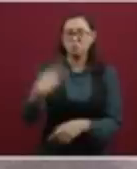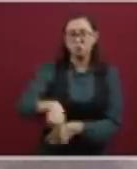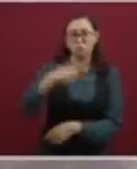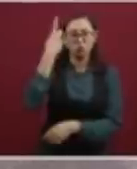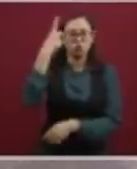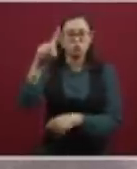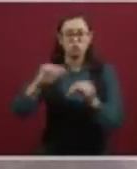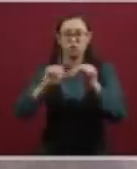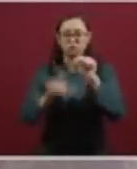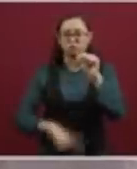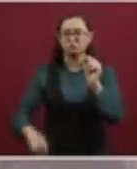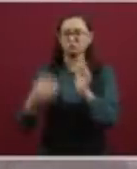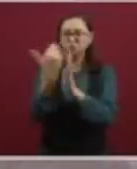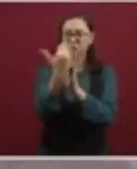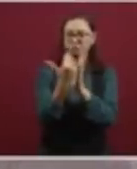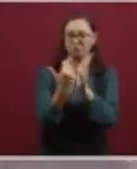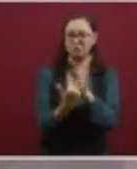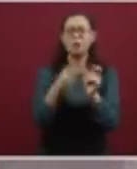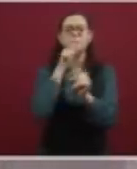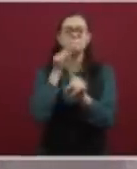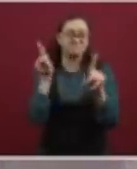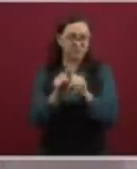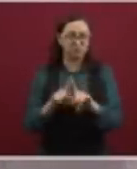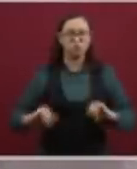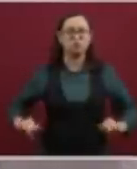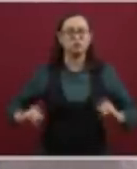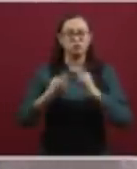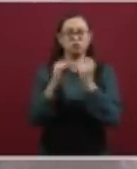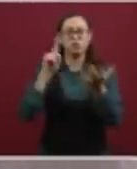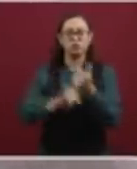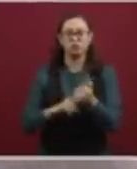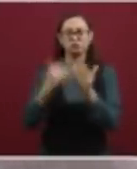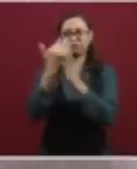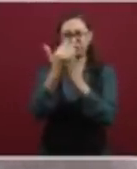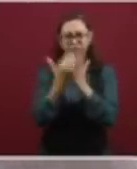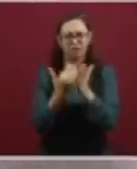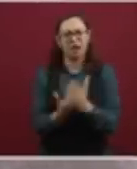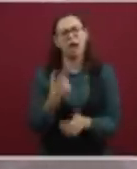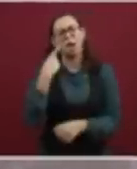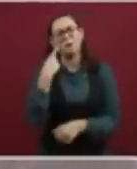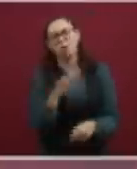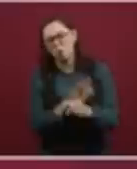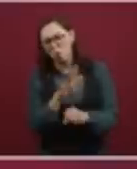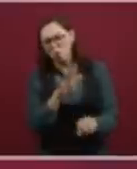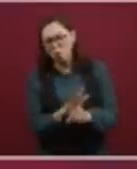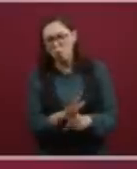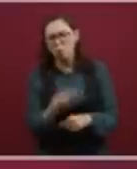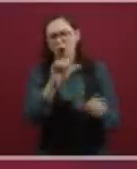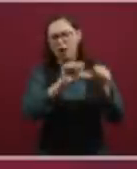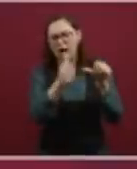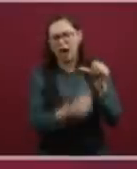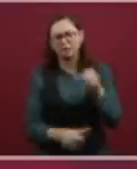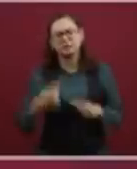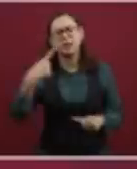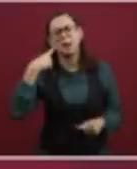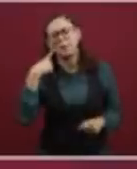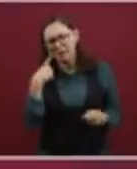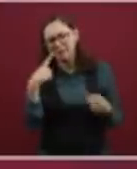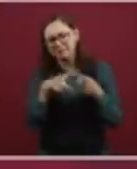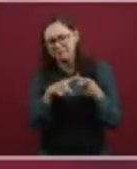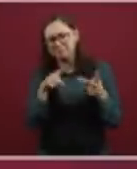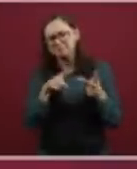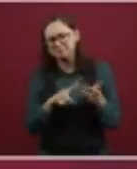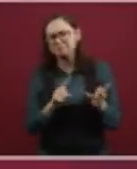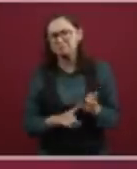el Instituto Nacional de Bellas Artes verificó la calidad artística del programa que se presentaría,